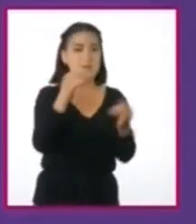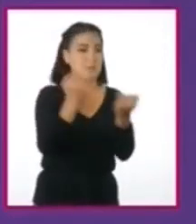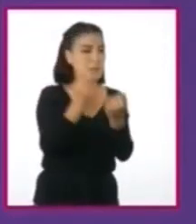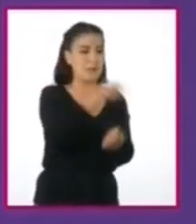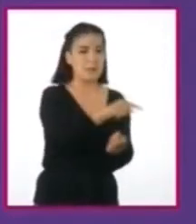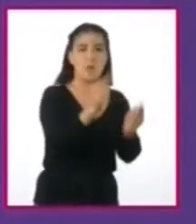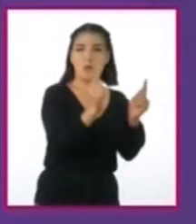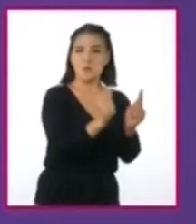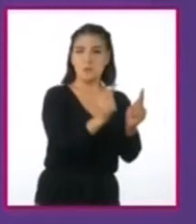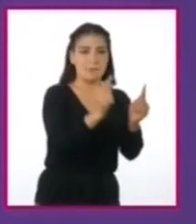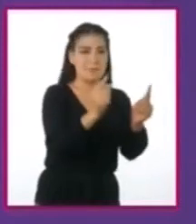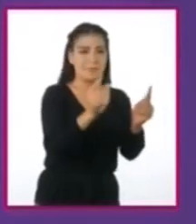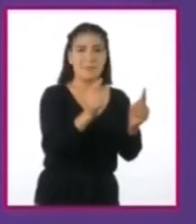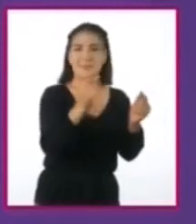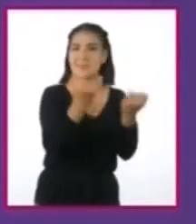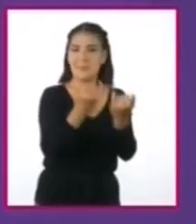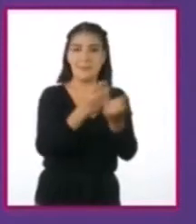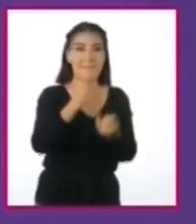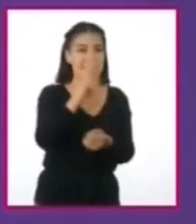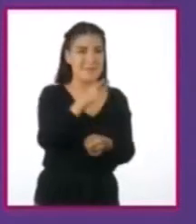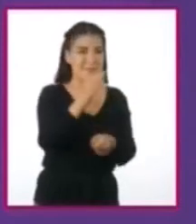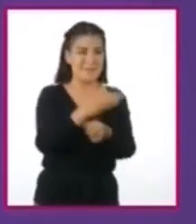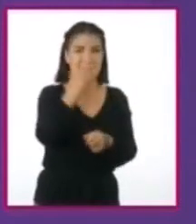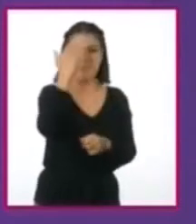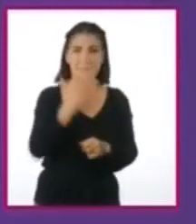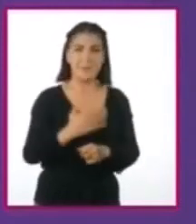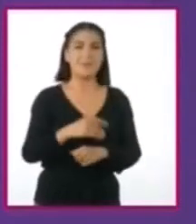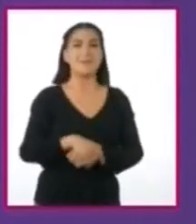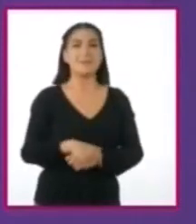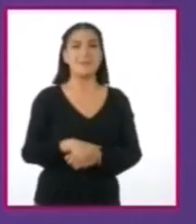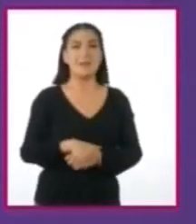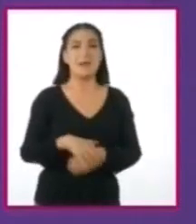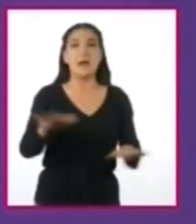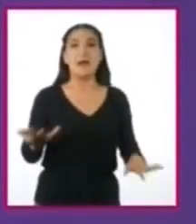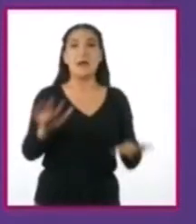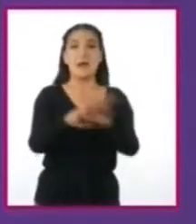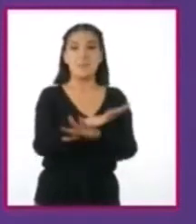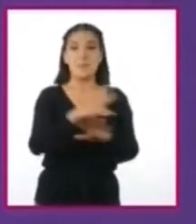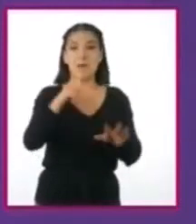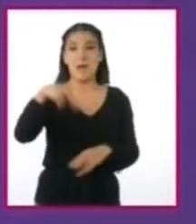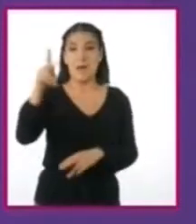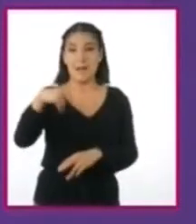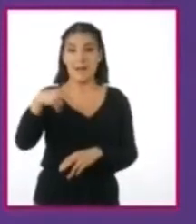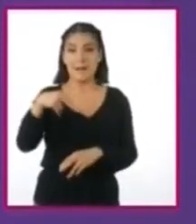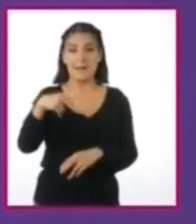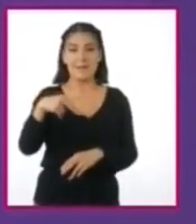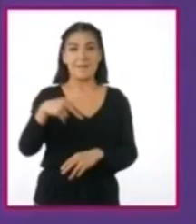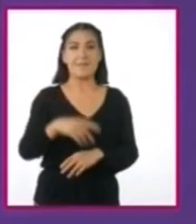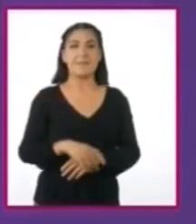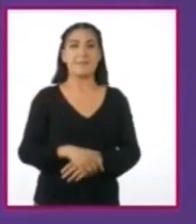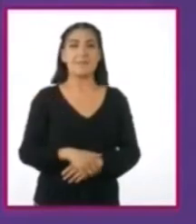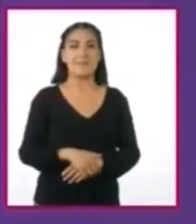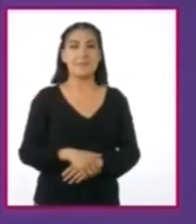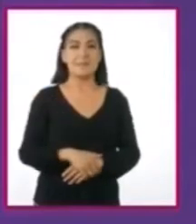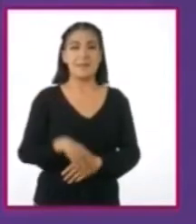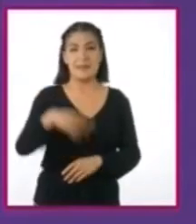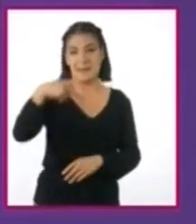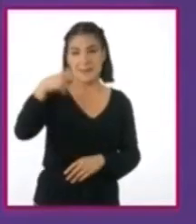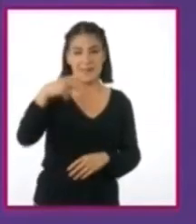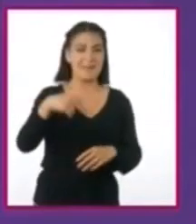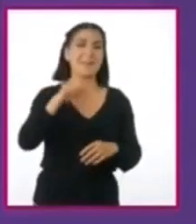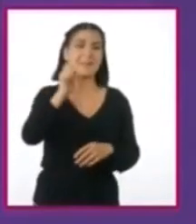pequeño. Y lo vemos aquí. Si cambiamos K al máximo, o sea, K igual a